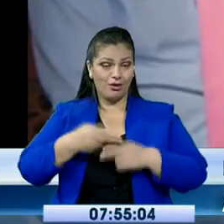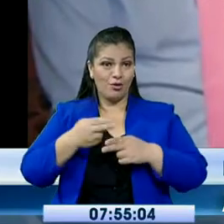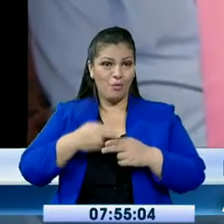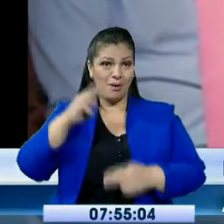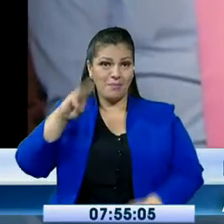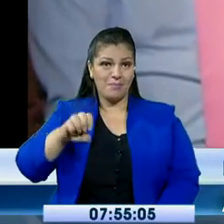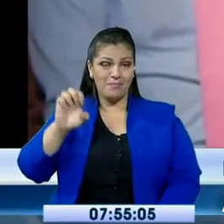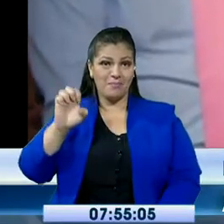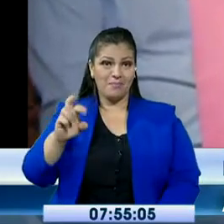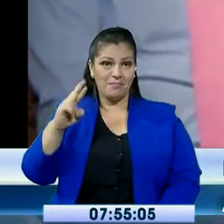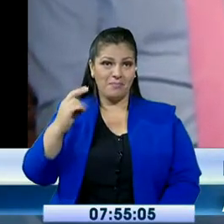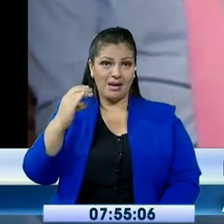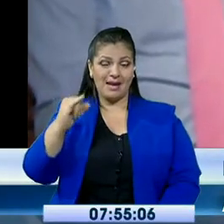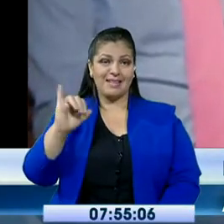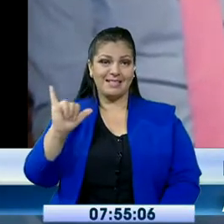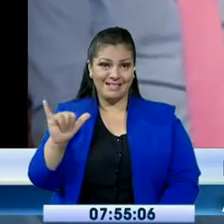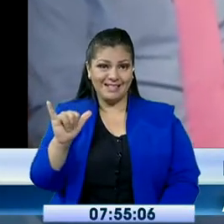Mercy